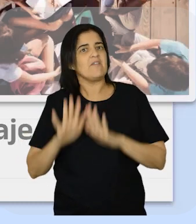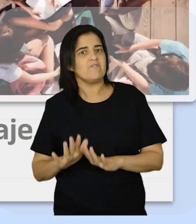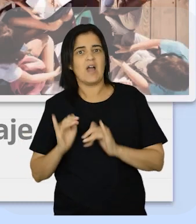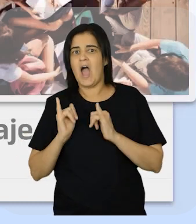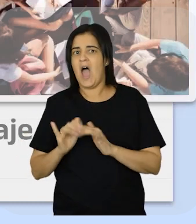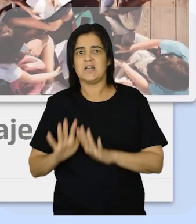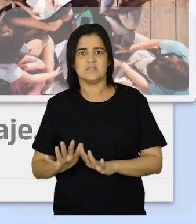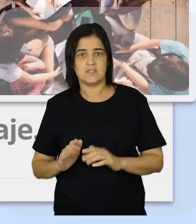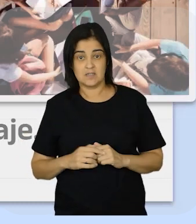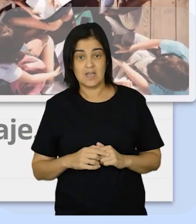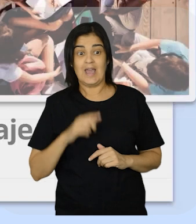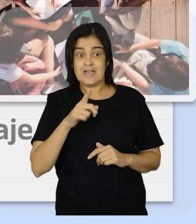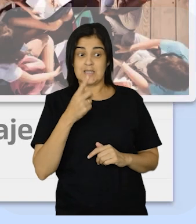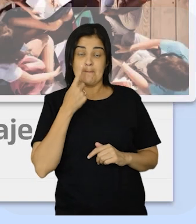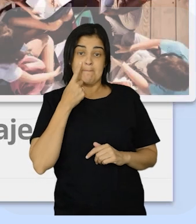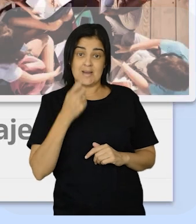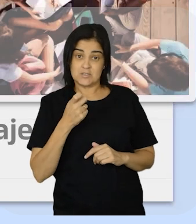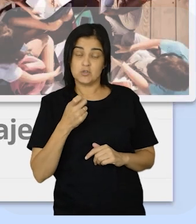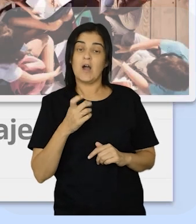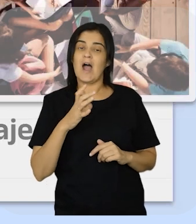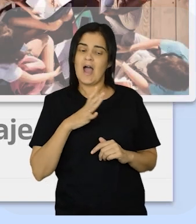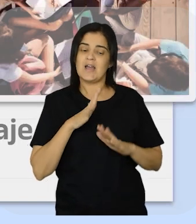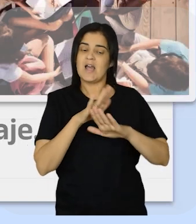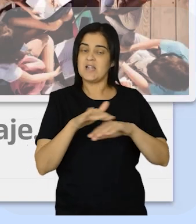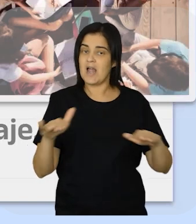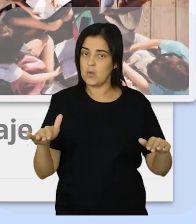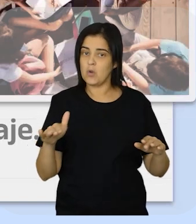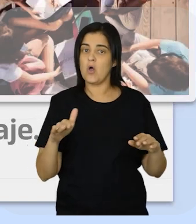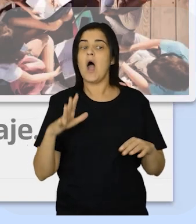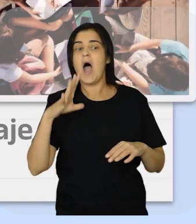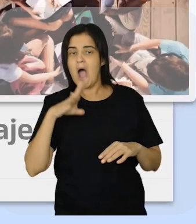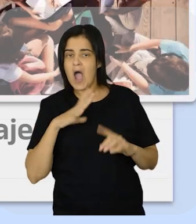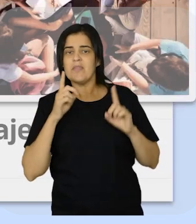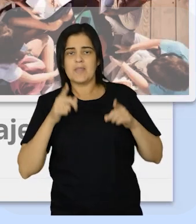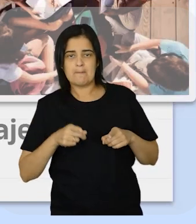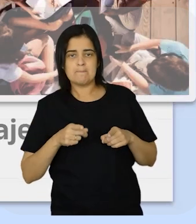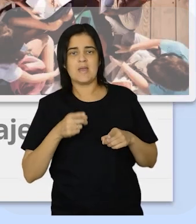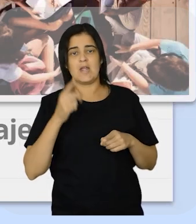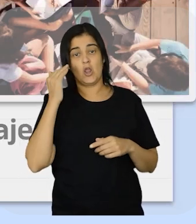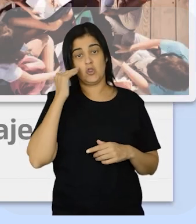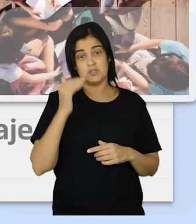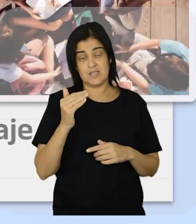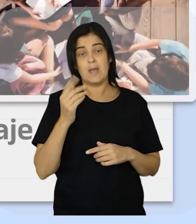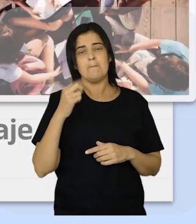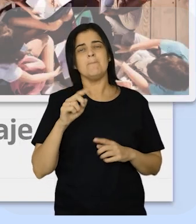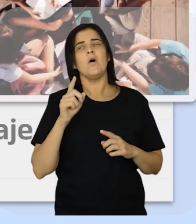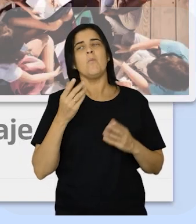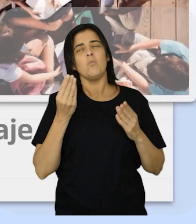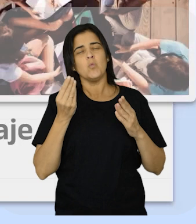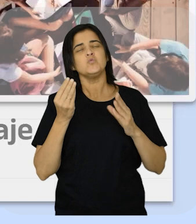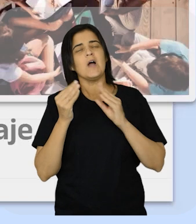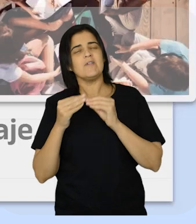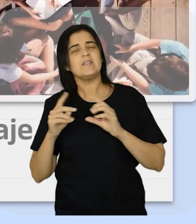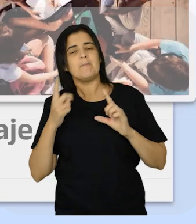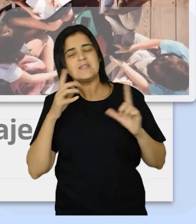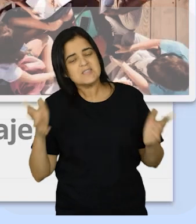Entonces, esa percepción existe en el alumno, existe en el docente, pero también se fomenta muchas veces a